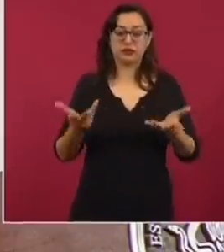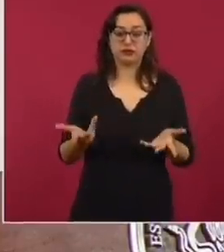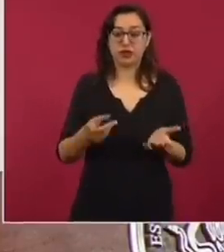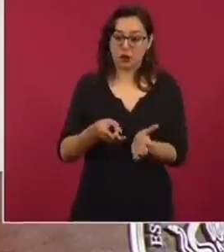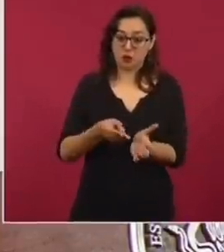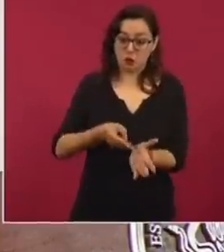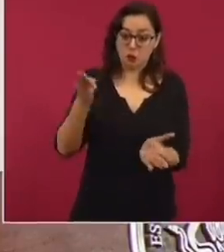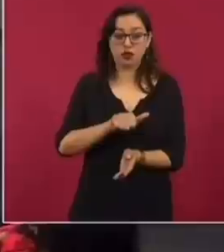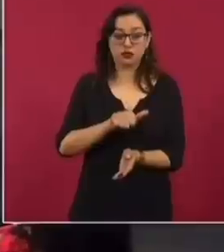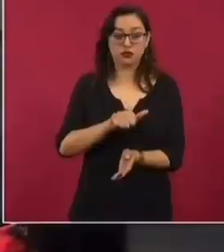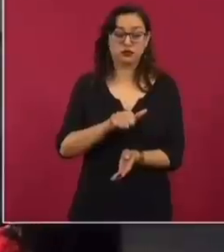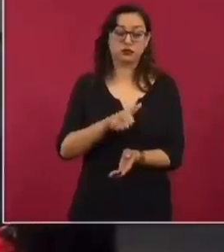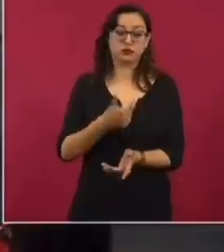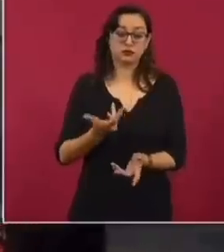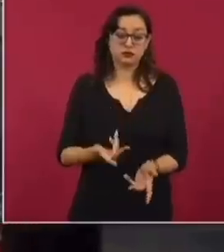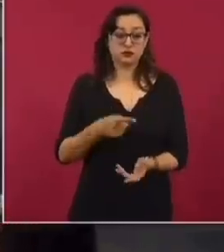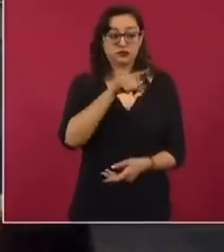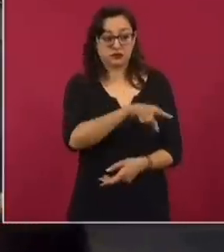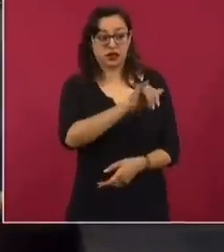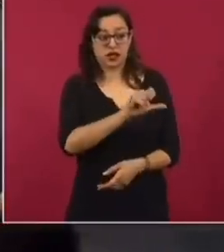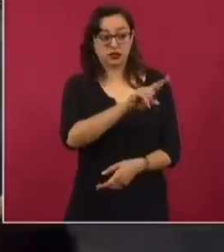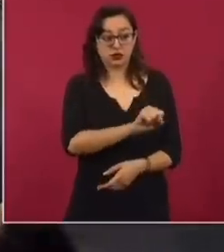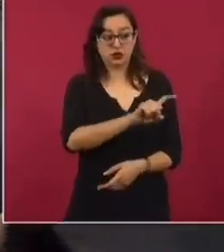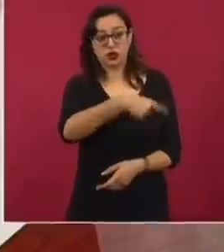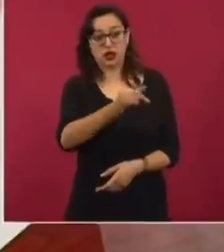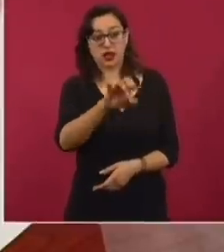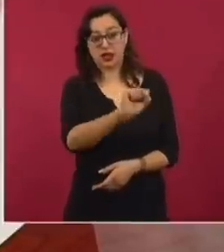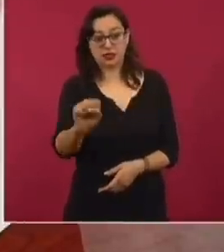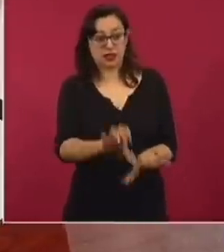seguía era una multa y luego de una multa un arresto de 36 horas, y dije no,